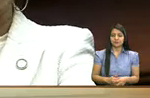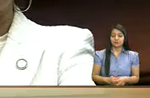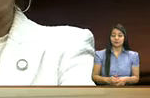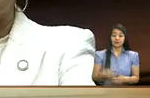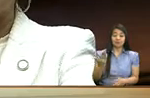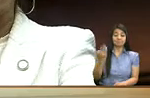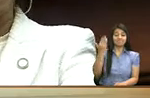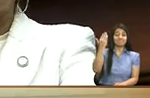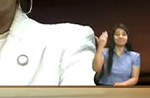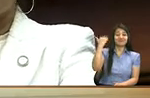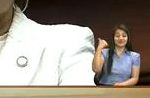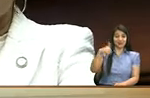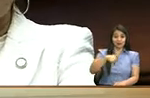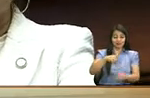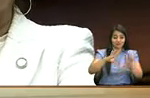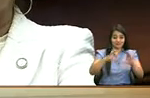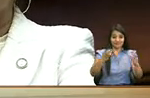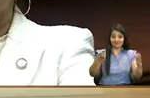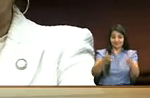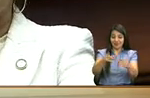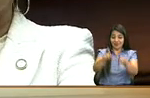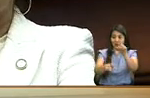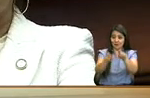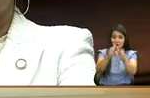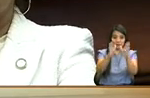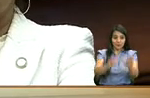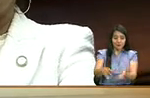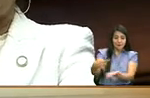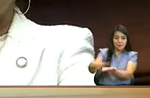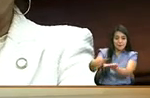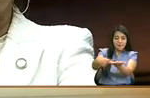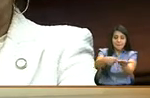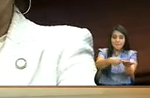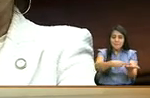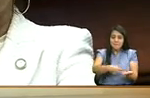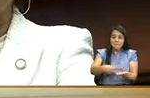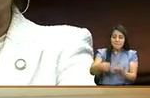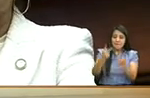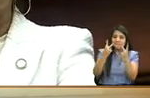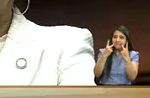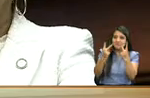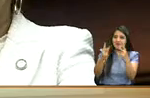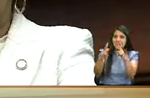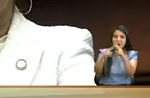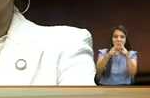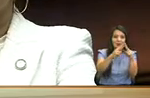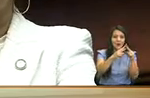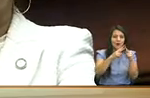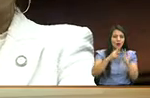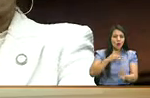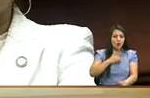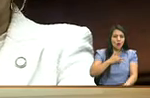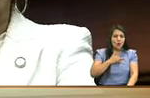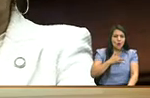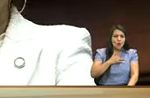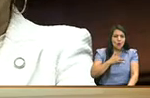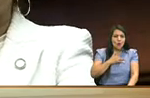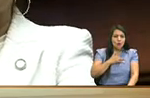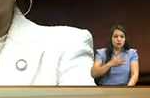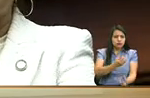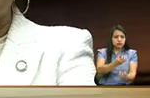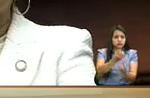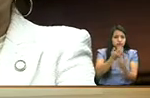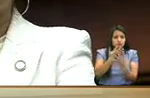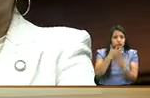hace algunas semanas con varios de ustedes, amigos deportistas, me conmovió escuchar